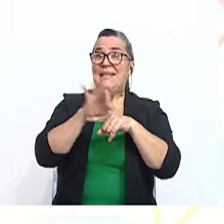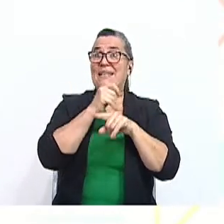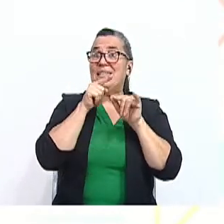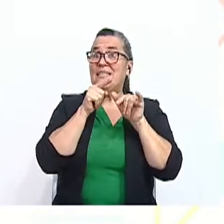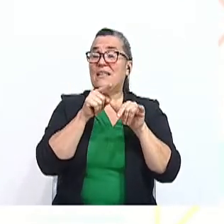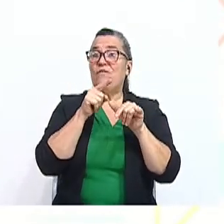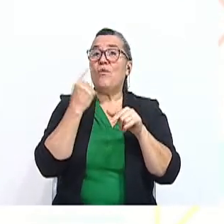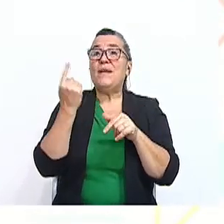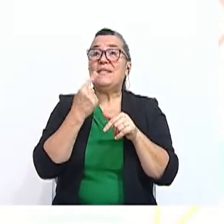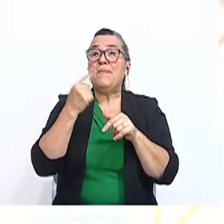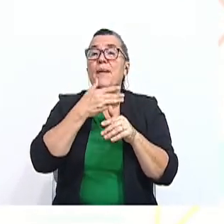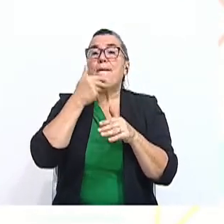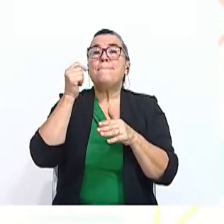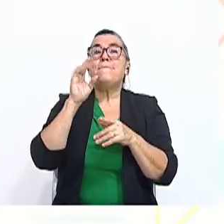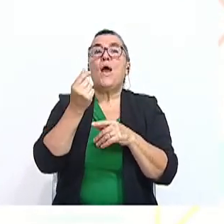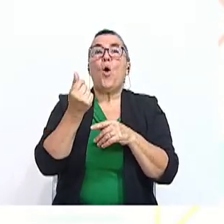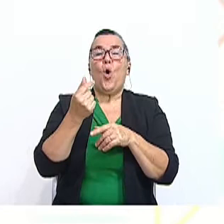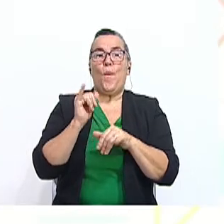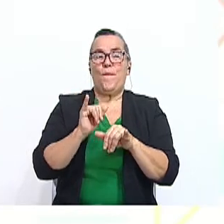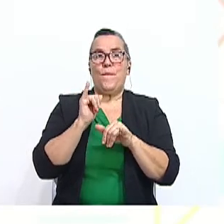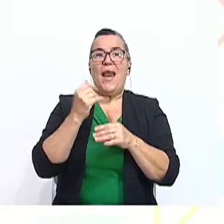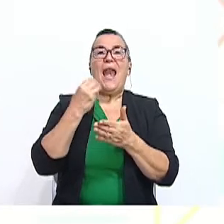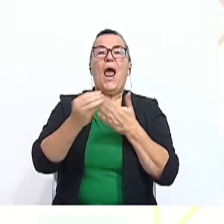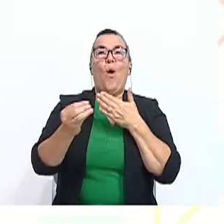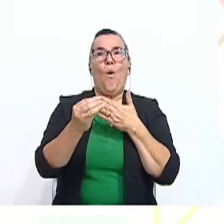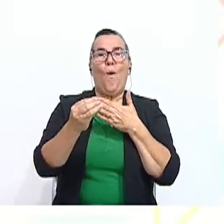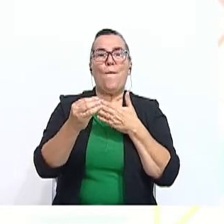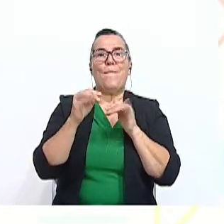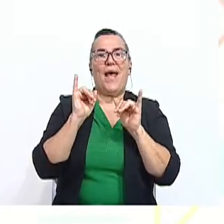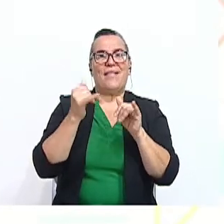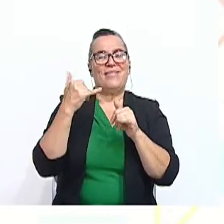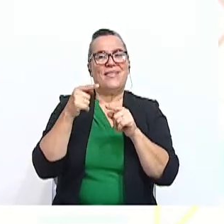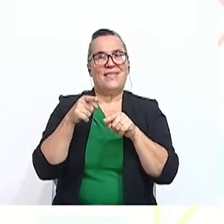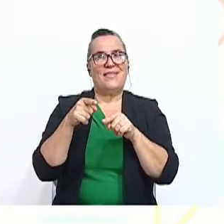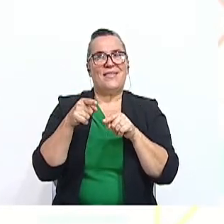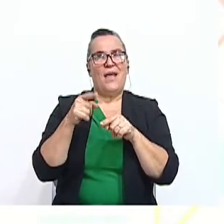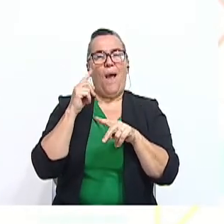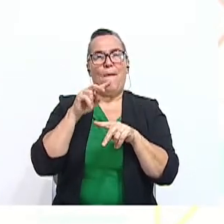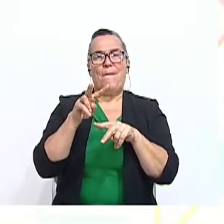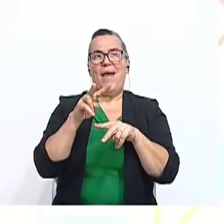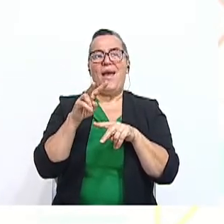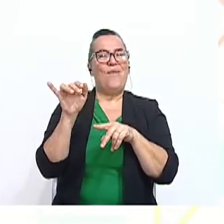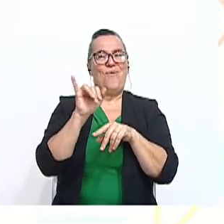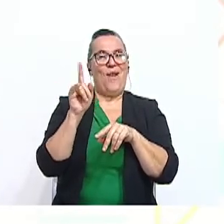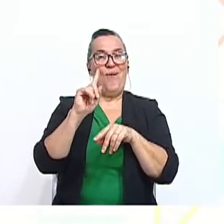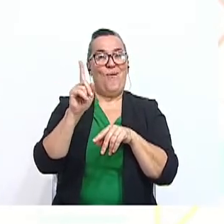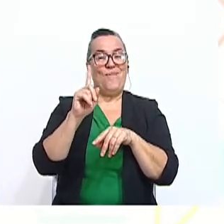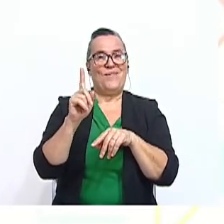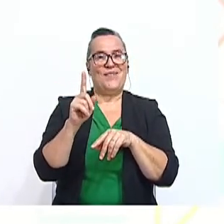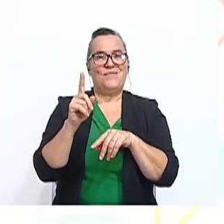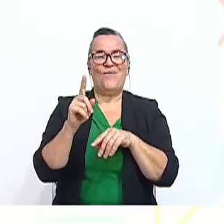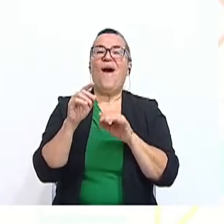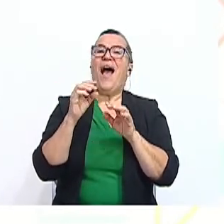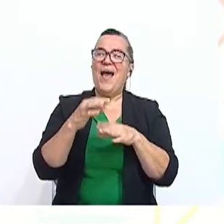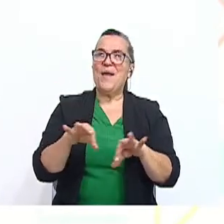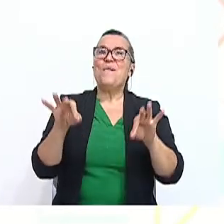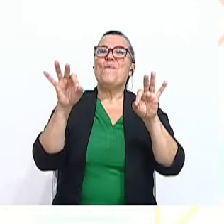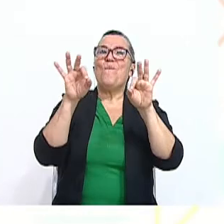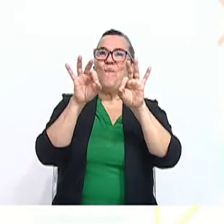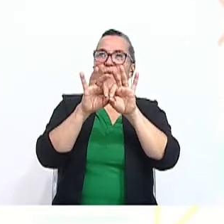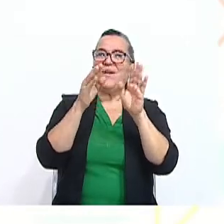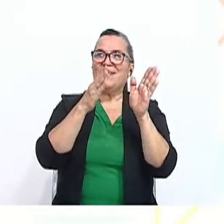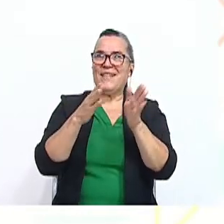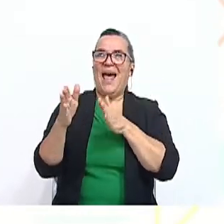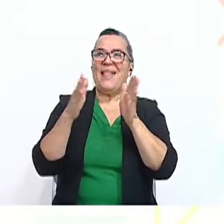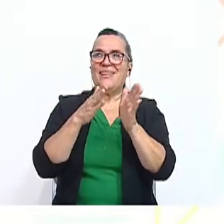vamos a obtener un mejor precio en la compra de dicho celular. ¿Vieron que no era lo mismo? ¿Vieron que sí es importante el